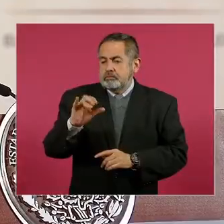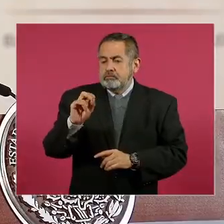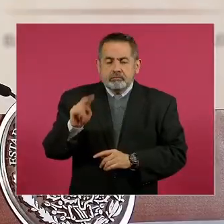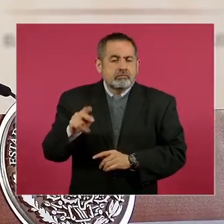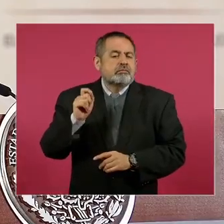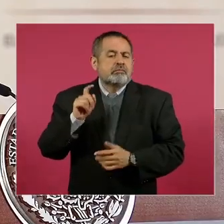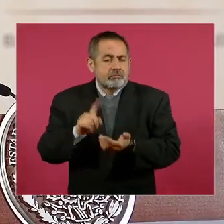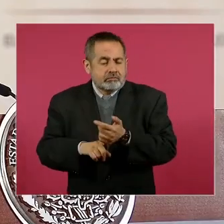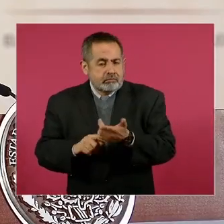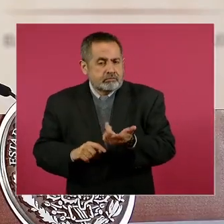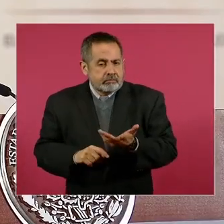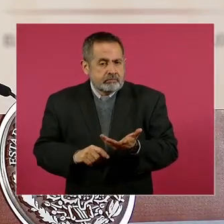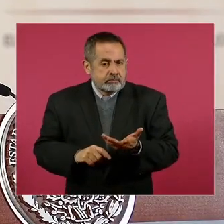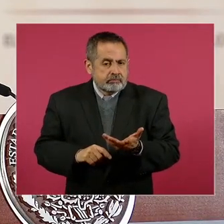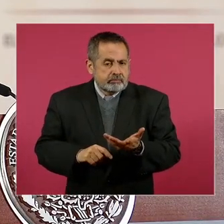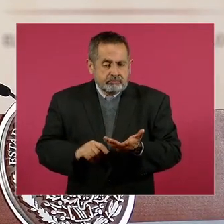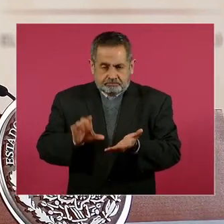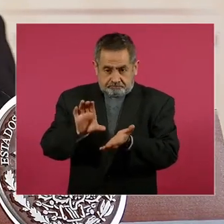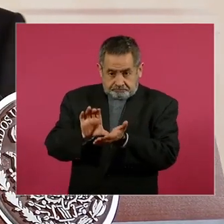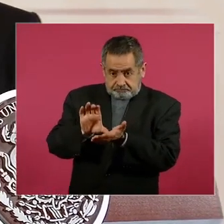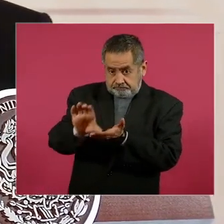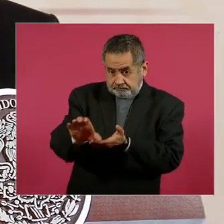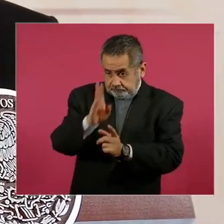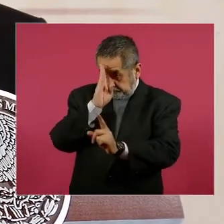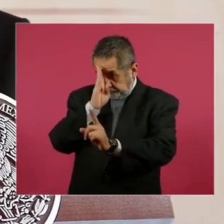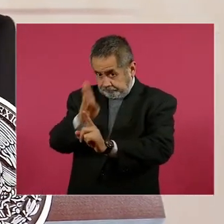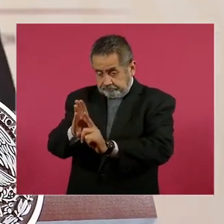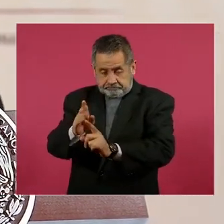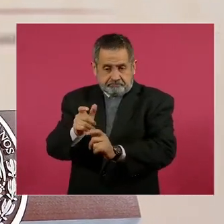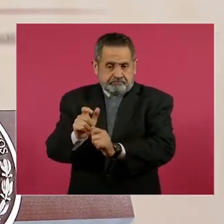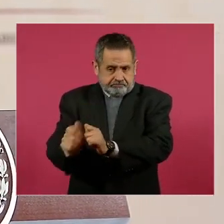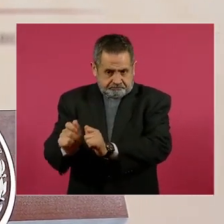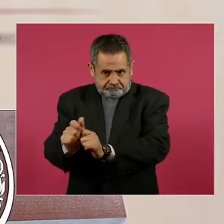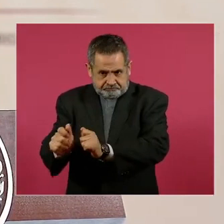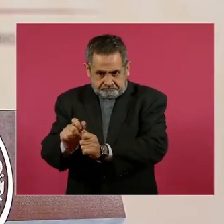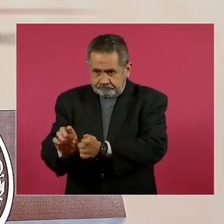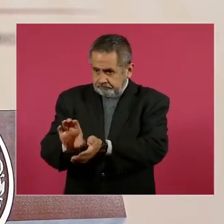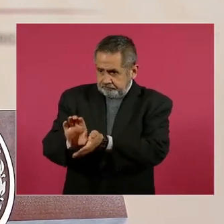consiste en que, bueno, se recibe el apoyo económico,